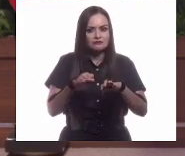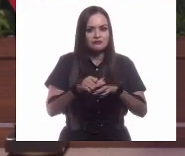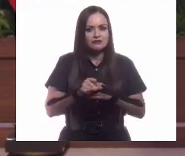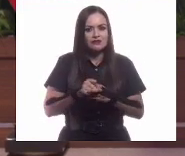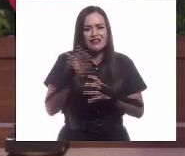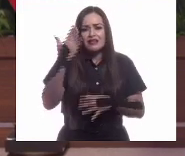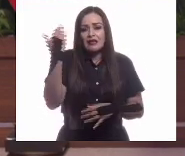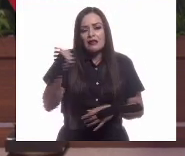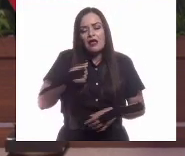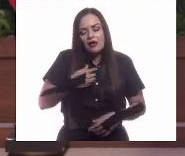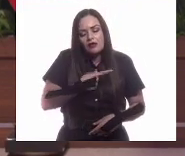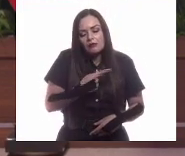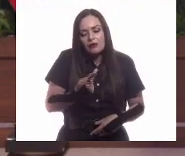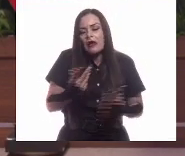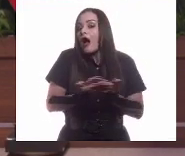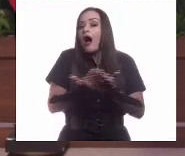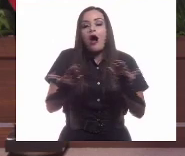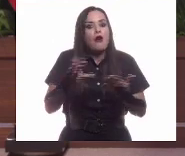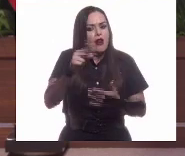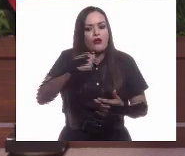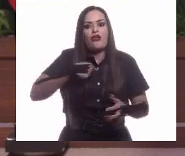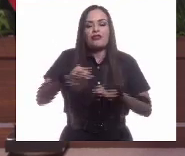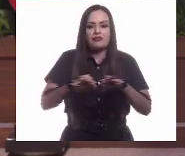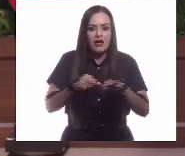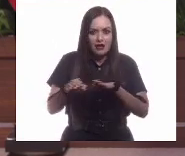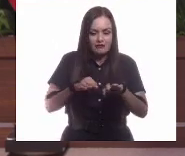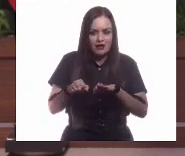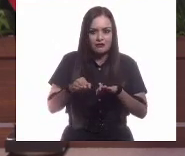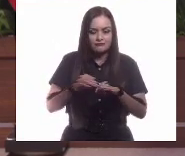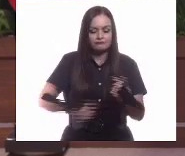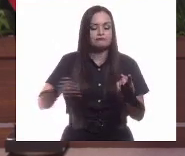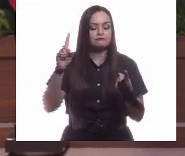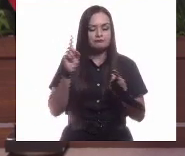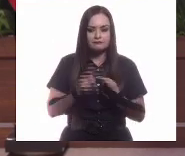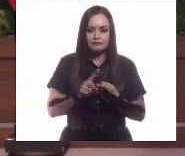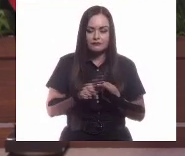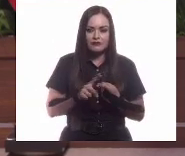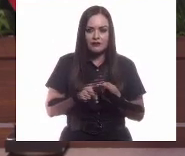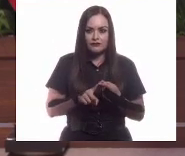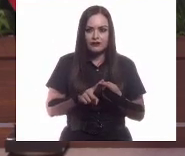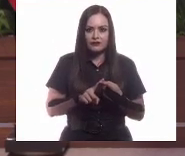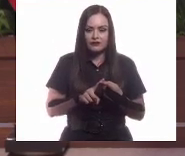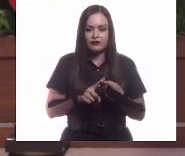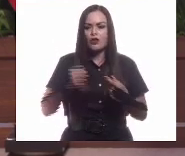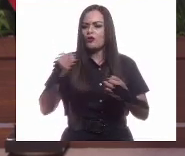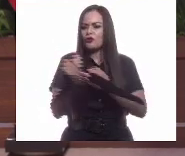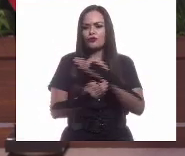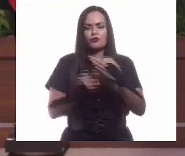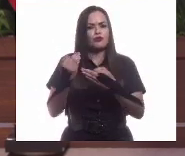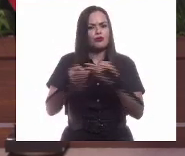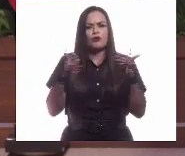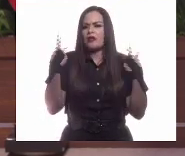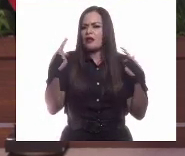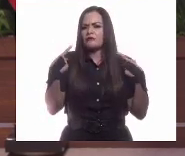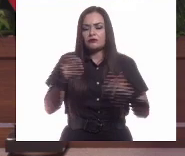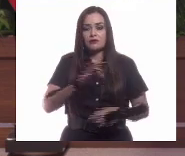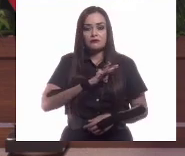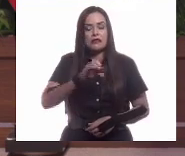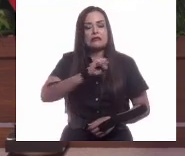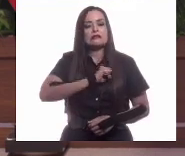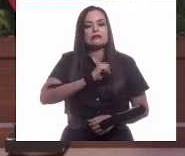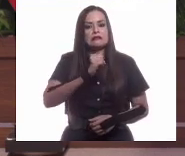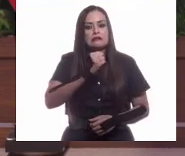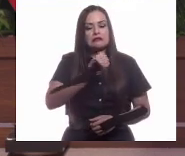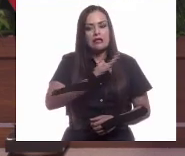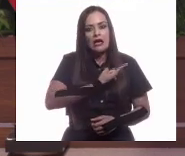pobreza. Ello descansa en dos pilares. Primero, garantizar el acceso de toda la población a los sistemas de salud. Y